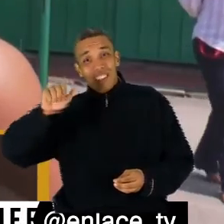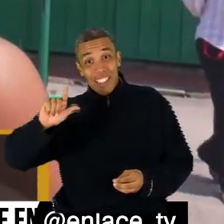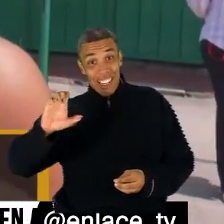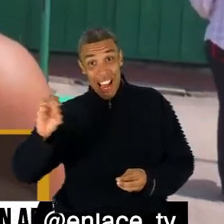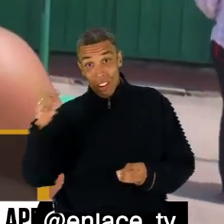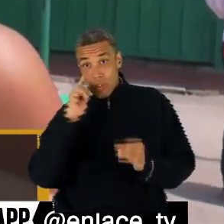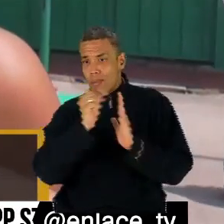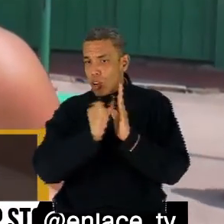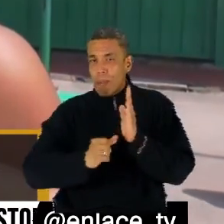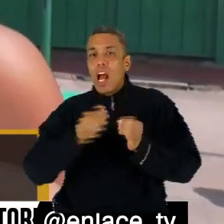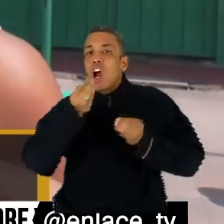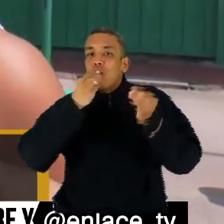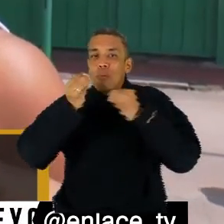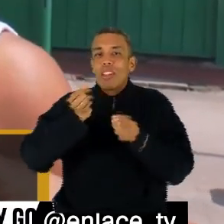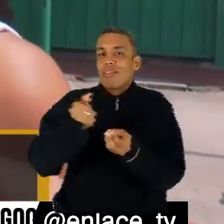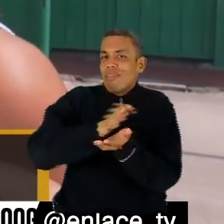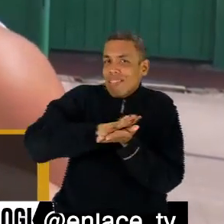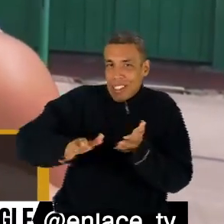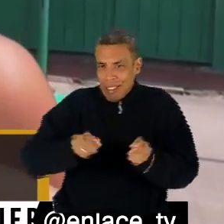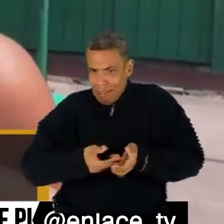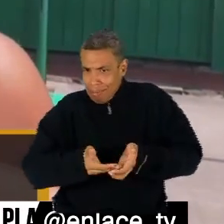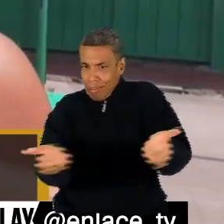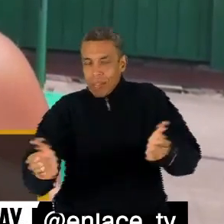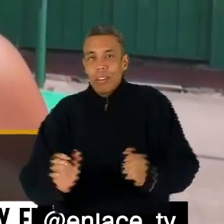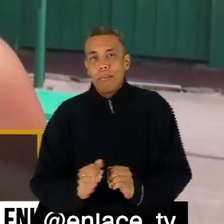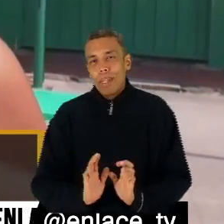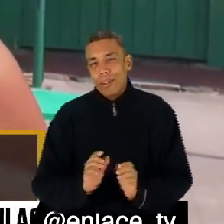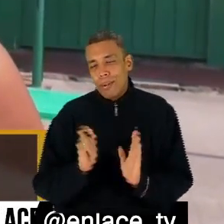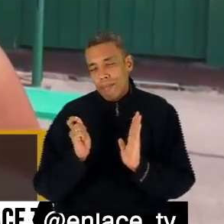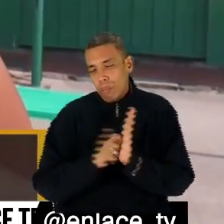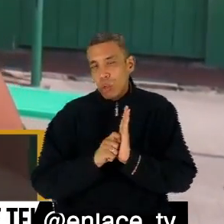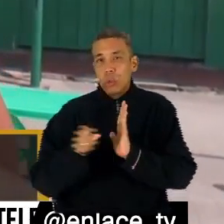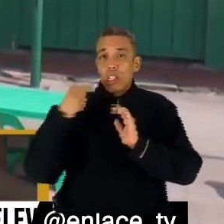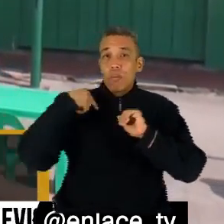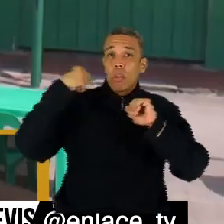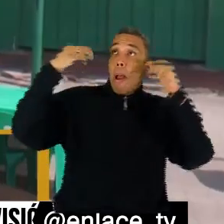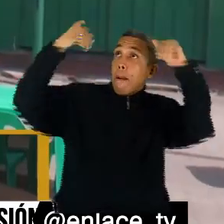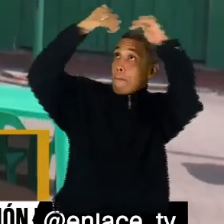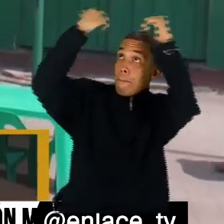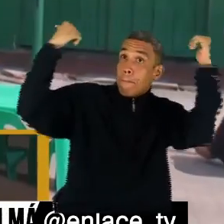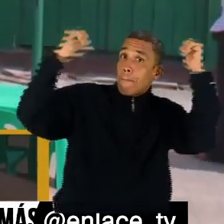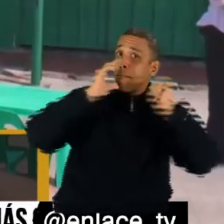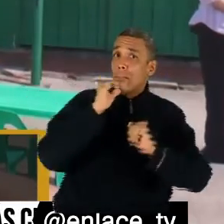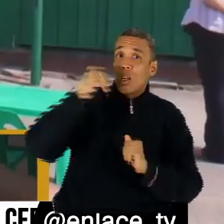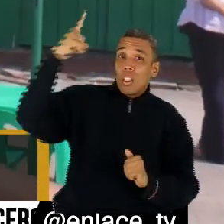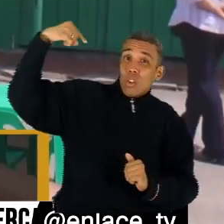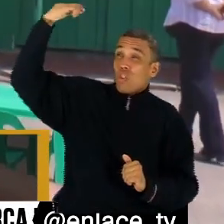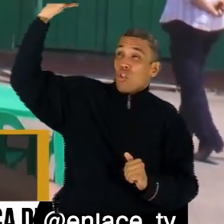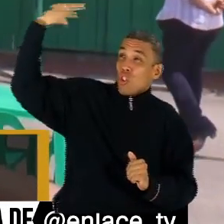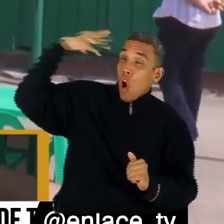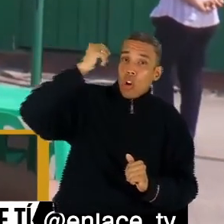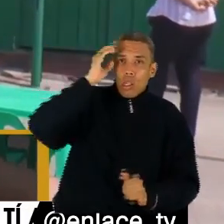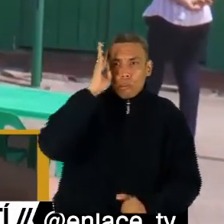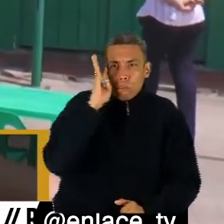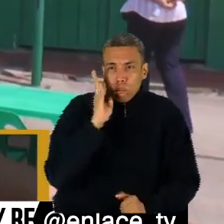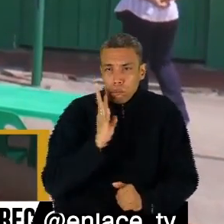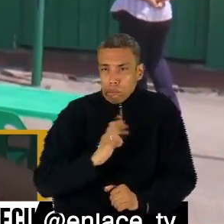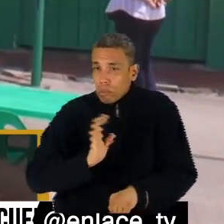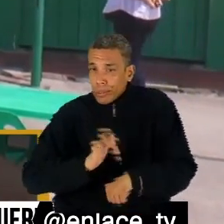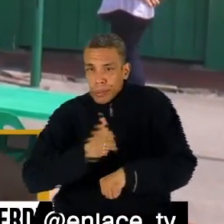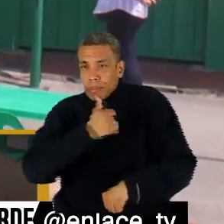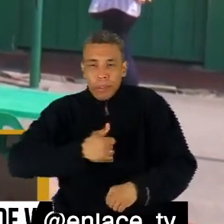reciben sus comidas al rayo del sol, como se pueden en la intemperie. Cuando llueve, estos niños tienen que desplazarse a los salones, se debe